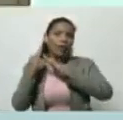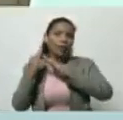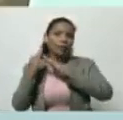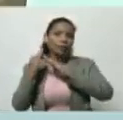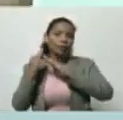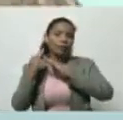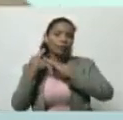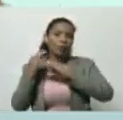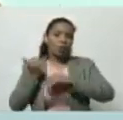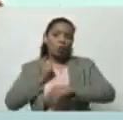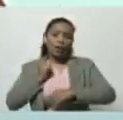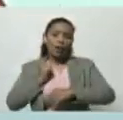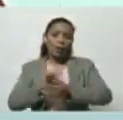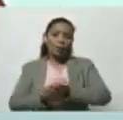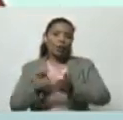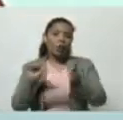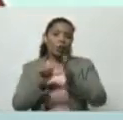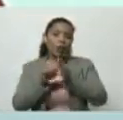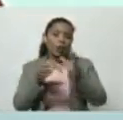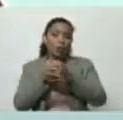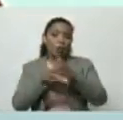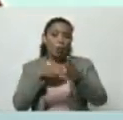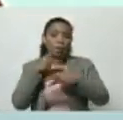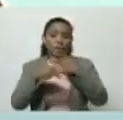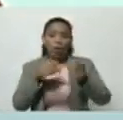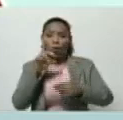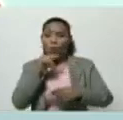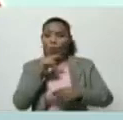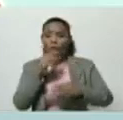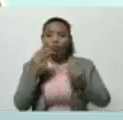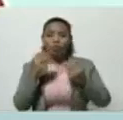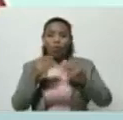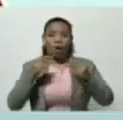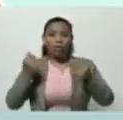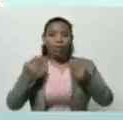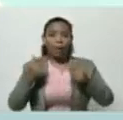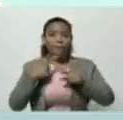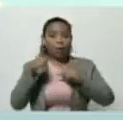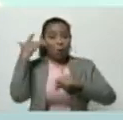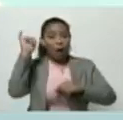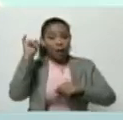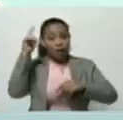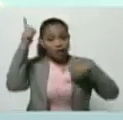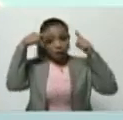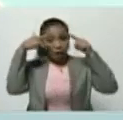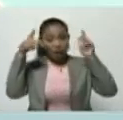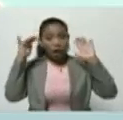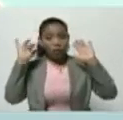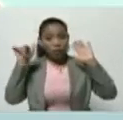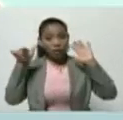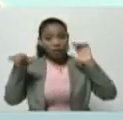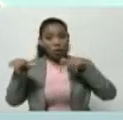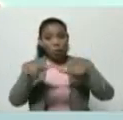de una urbanización X donde el partido no tenga mayor activismo, pero allá hay chavistas en ese